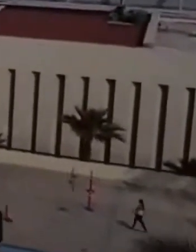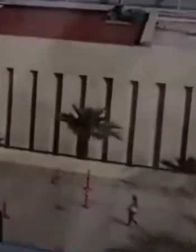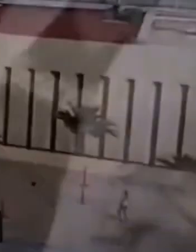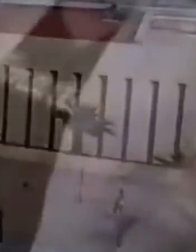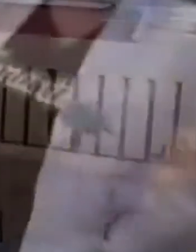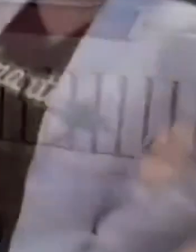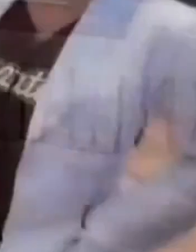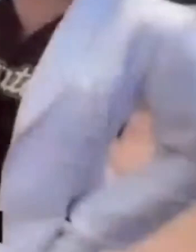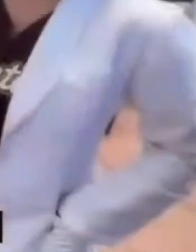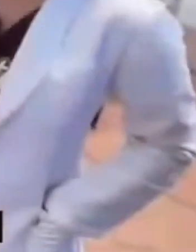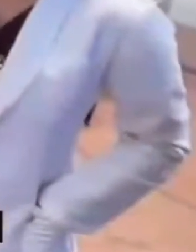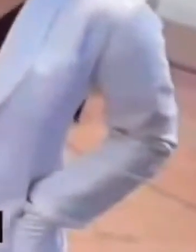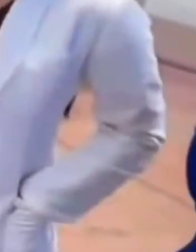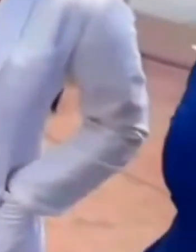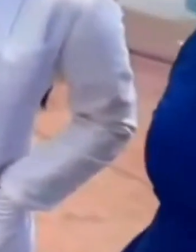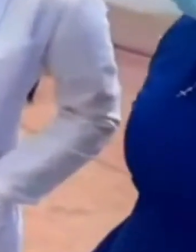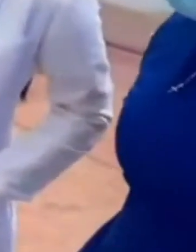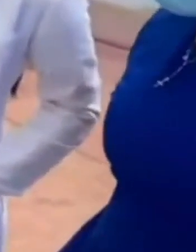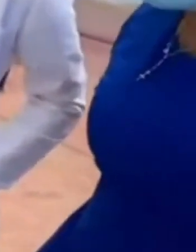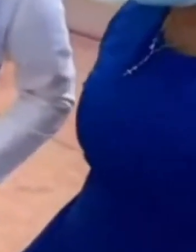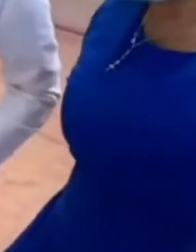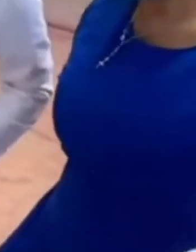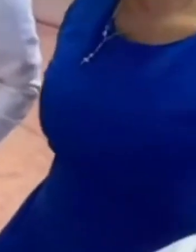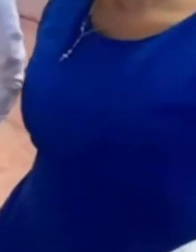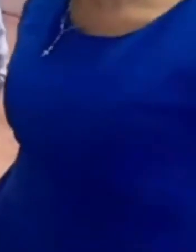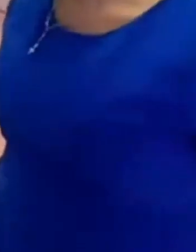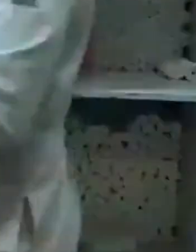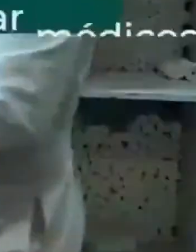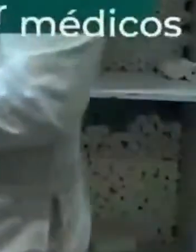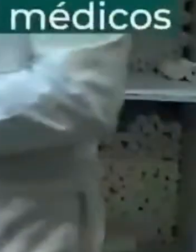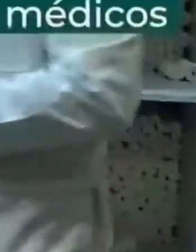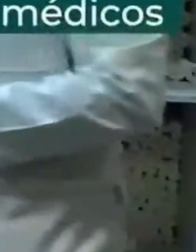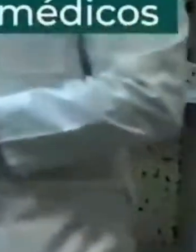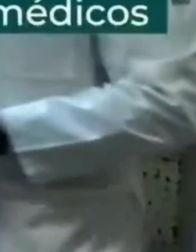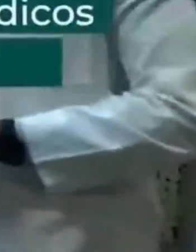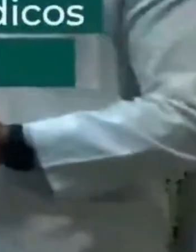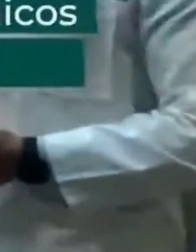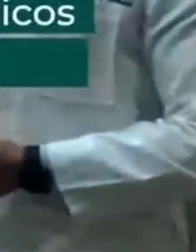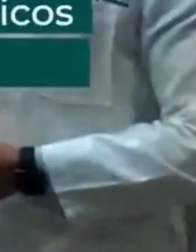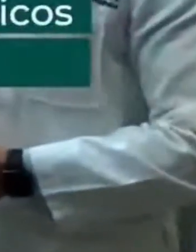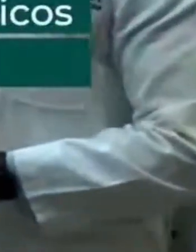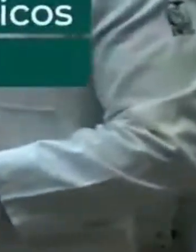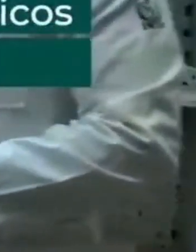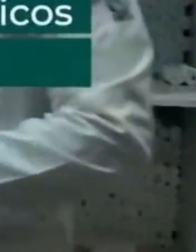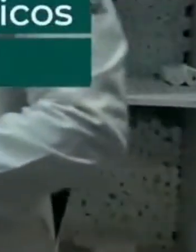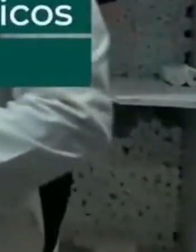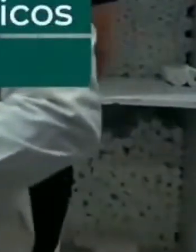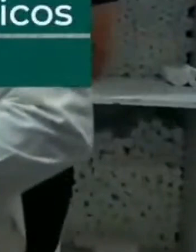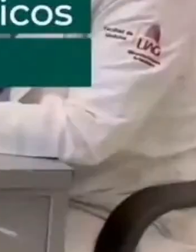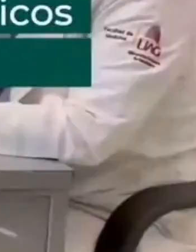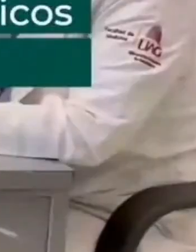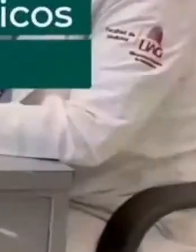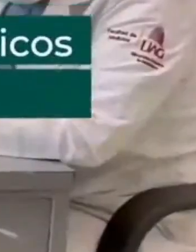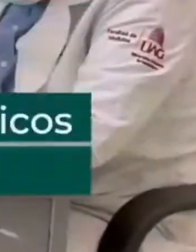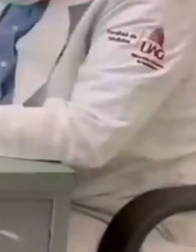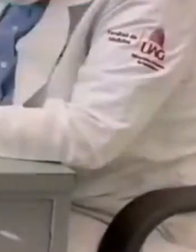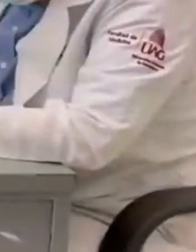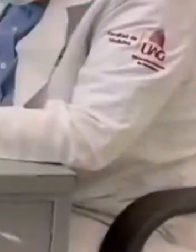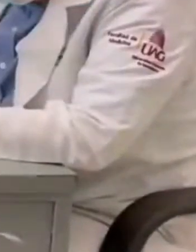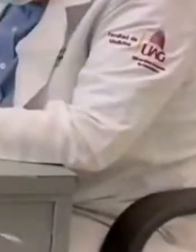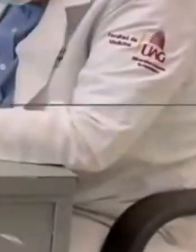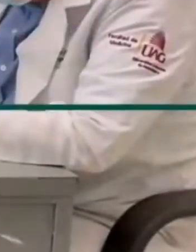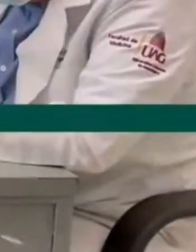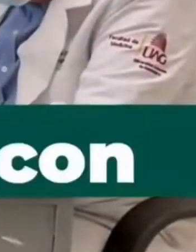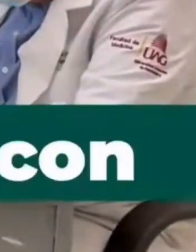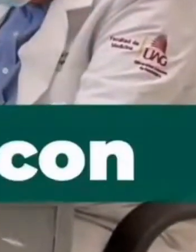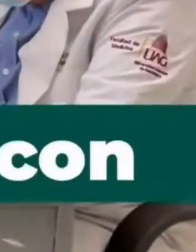Uno de los grandes desafíos del plan de salud IMSS-Bienestar es contar con los médicos y médicas especialistas que requieren los hospitales que atienden a